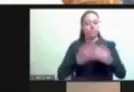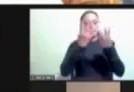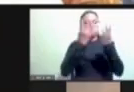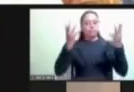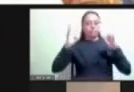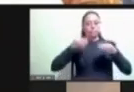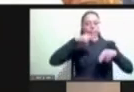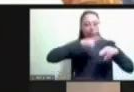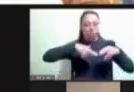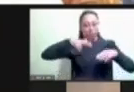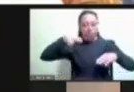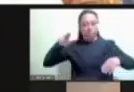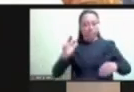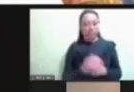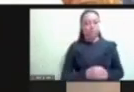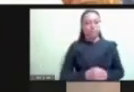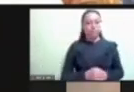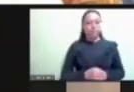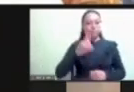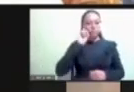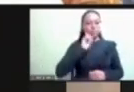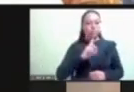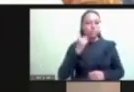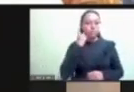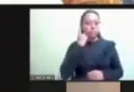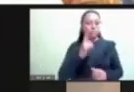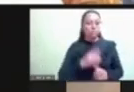Quiero comentarles...